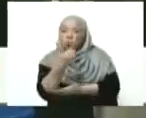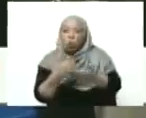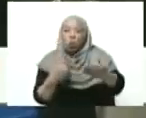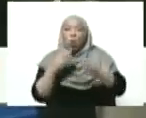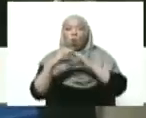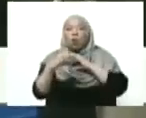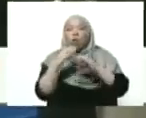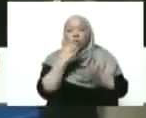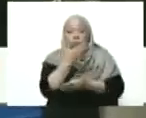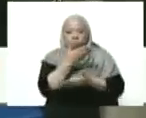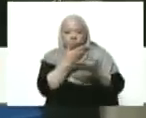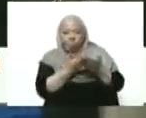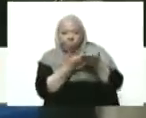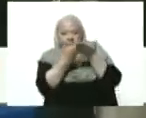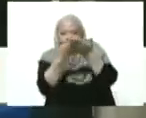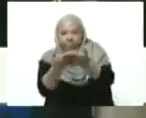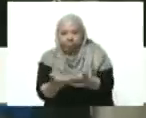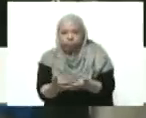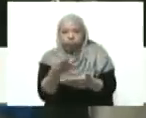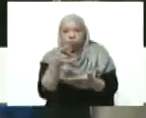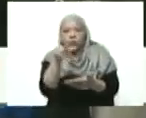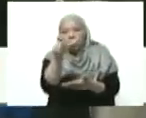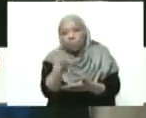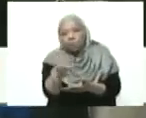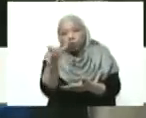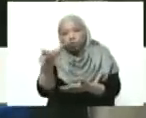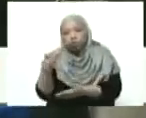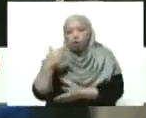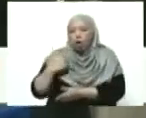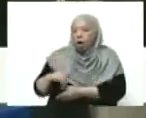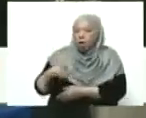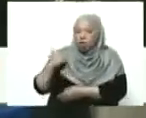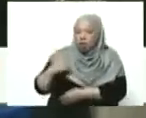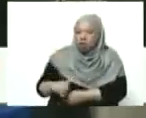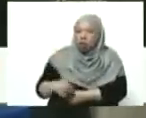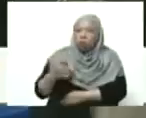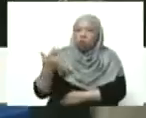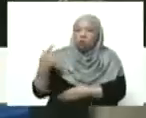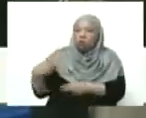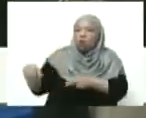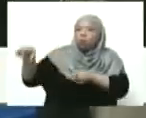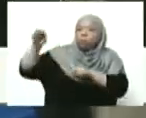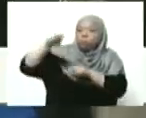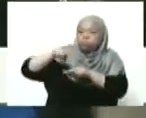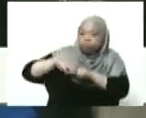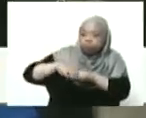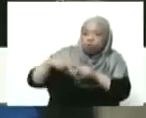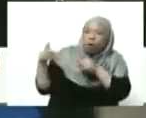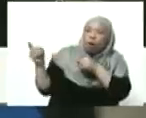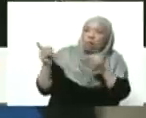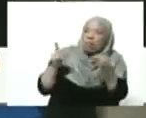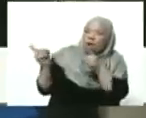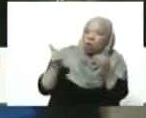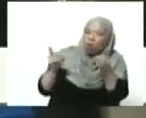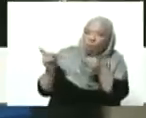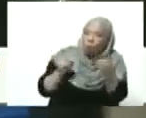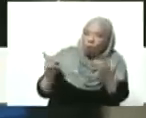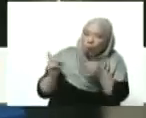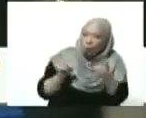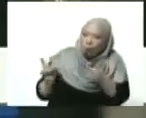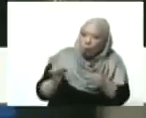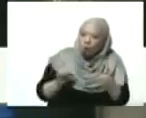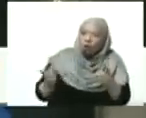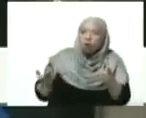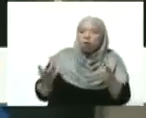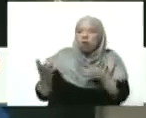comunicaciones para que las autoridades, los homólogos en Argentina, nos sentemos a hablar cuál es la situación y buscarle la mejor alternativa y la mejor solución